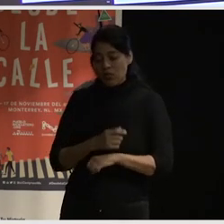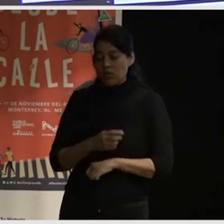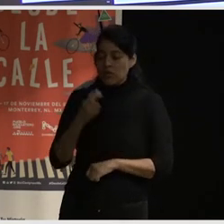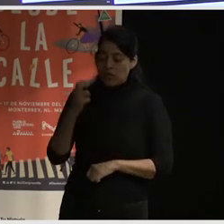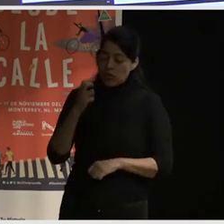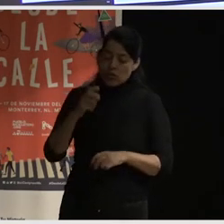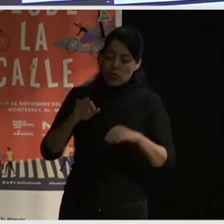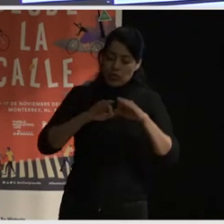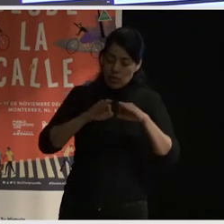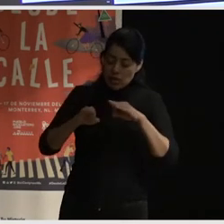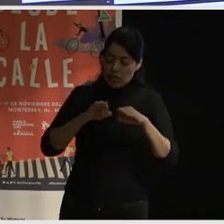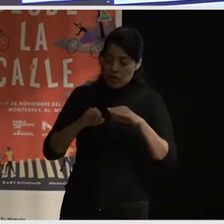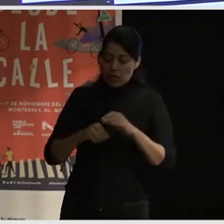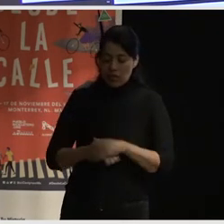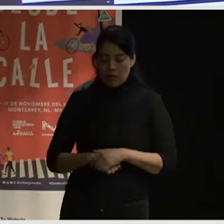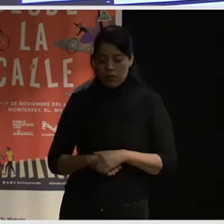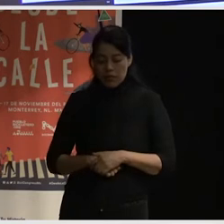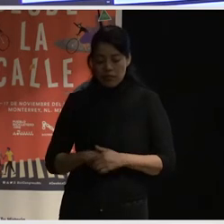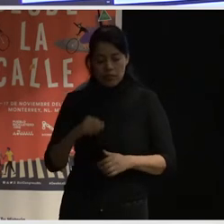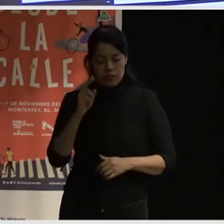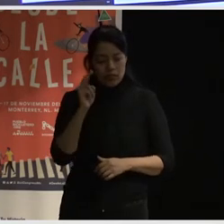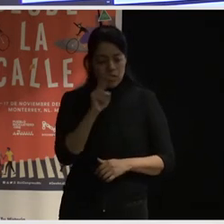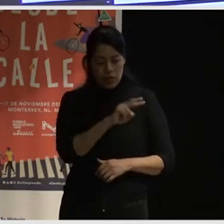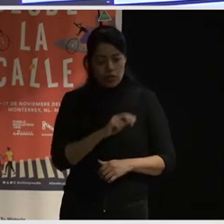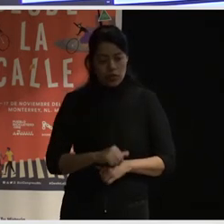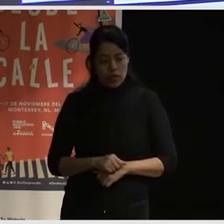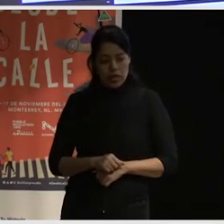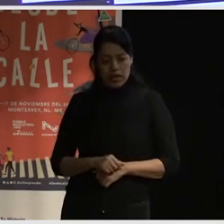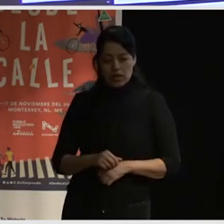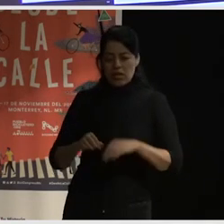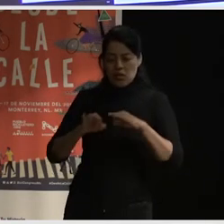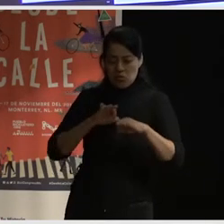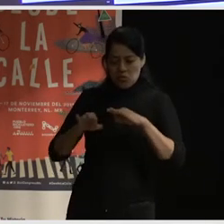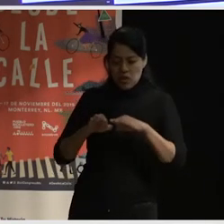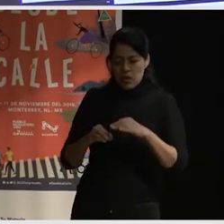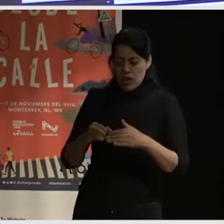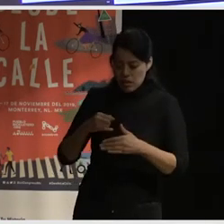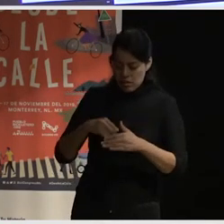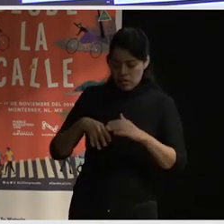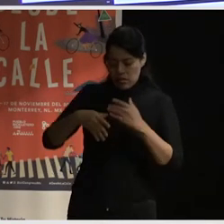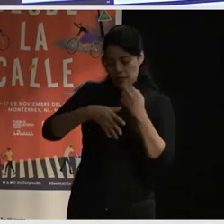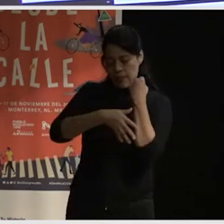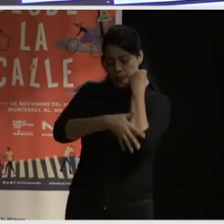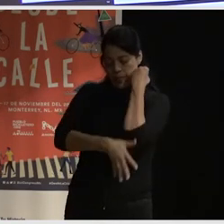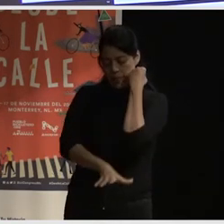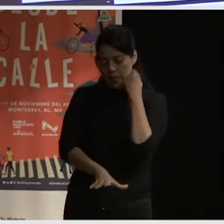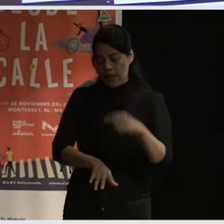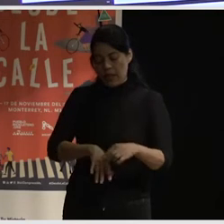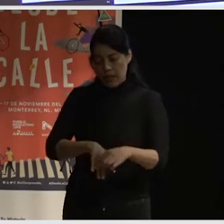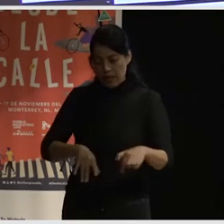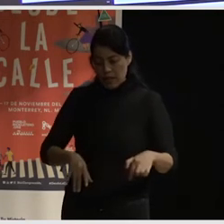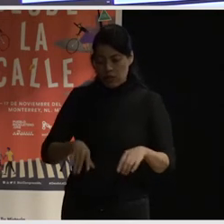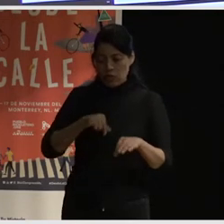trabajar from botón map como ustedes lo están haciendo de raíz pero también es un tema estructural que hay